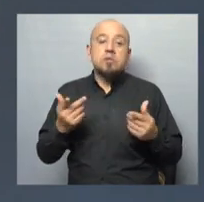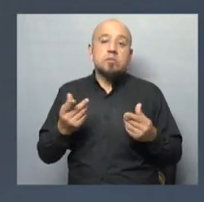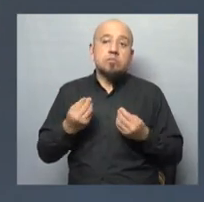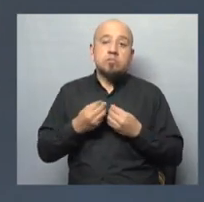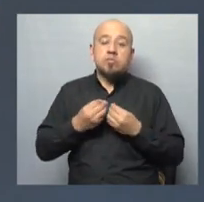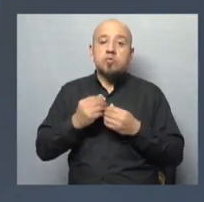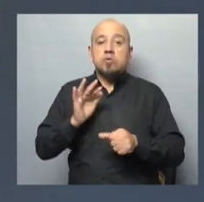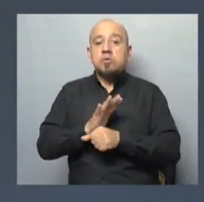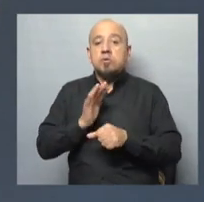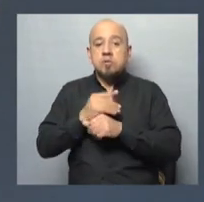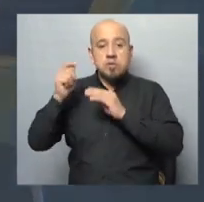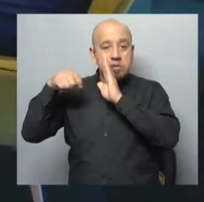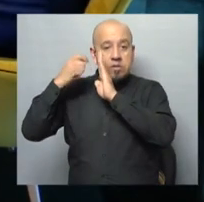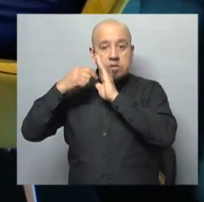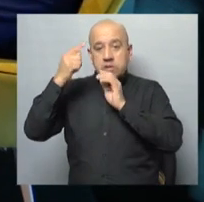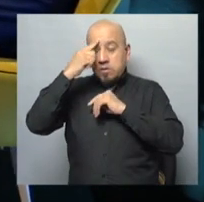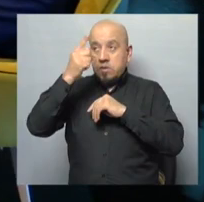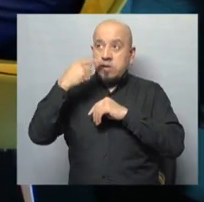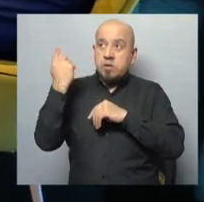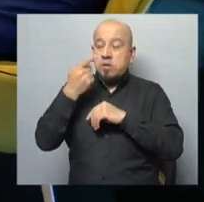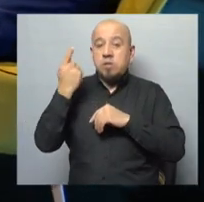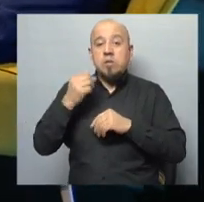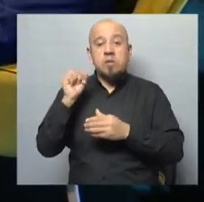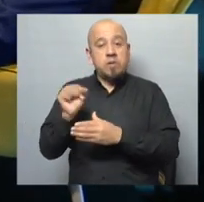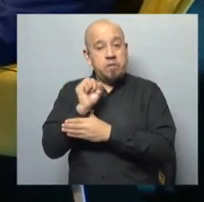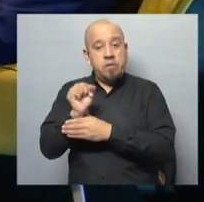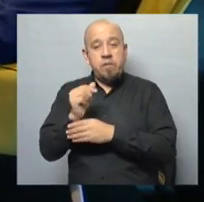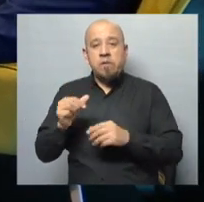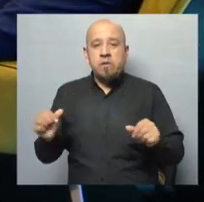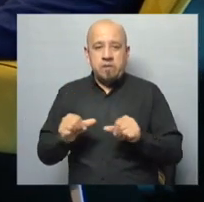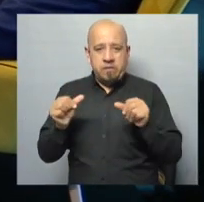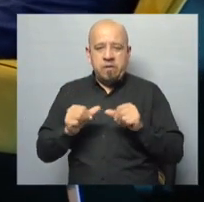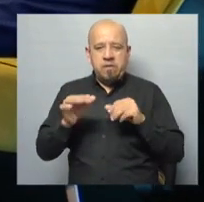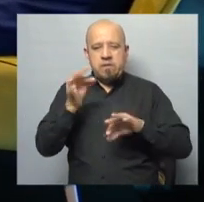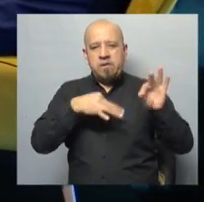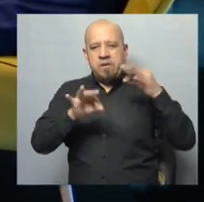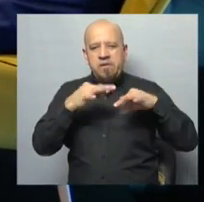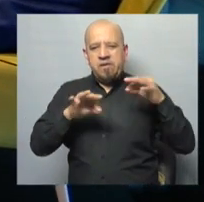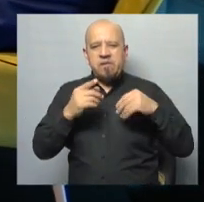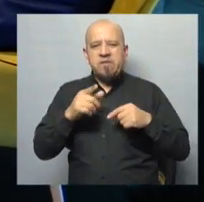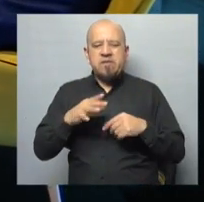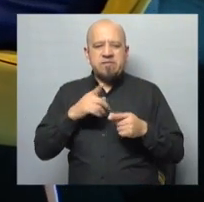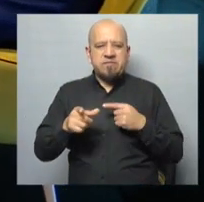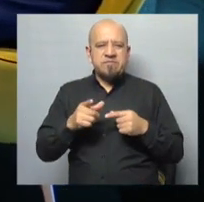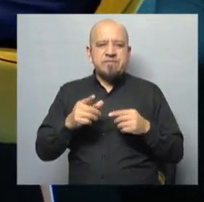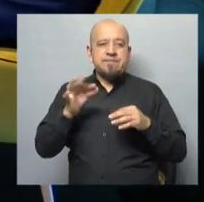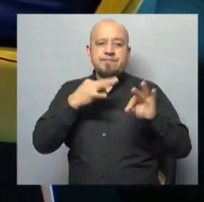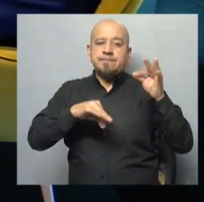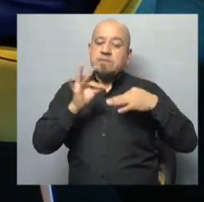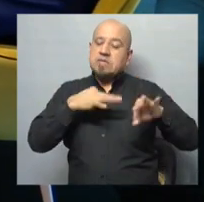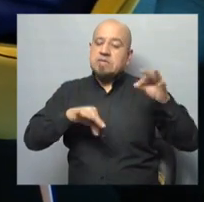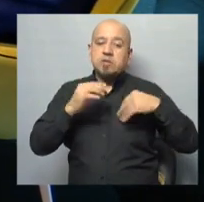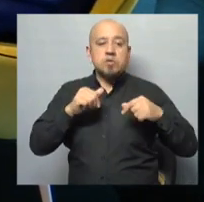del cine internacional que son recontra conocidos que igual no quieren dejar de estar tu casa